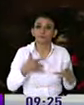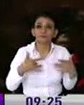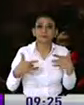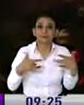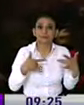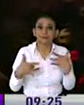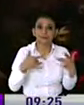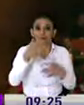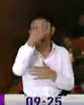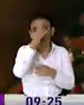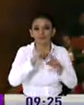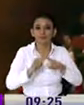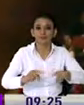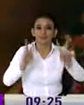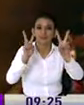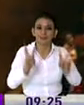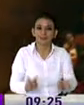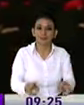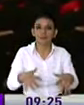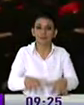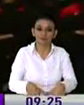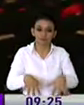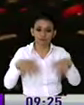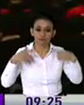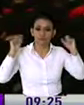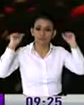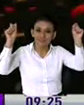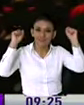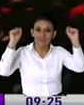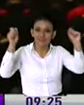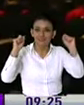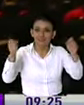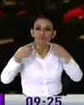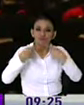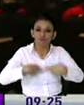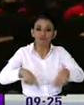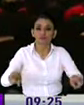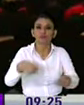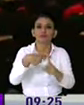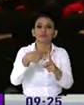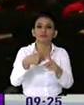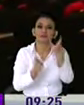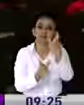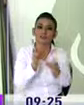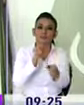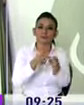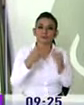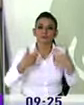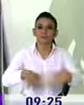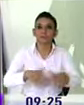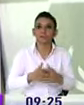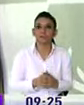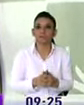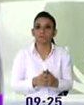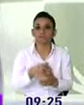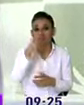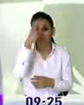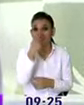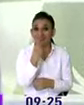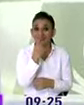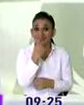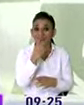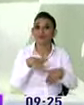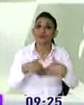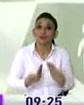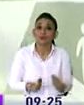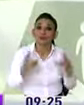presentaron fueron variados y en medio de las barras se ponía en evidencia un mensaje positivo a quienes asistieron. Me parece interesante la forma como se está